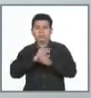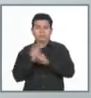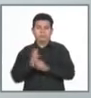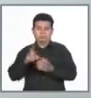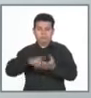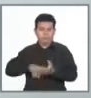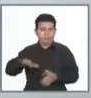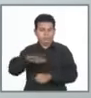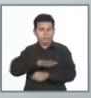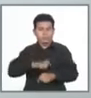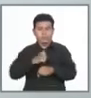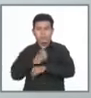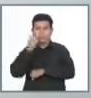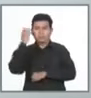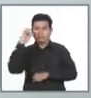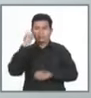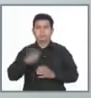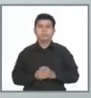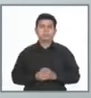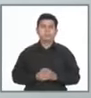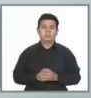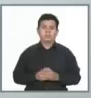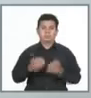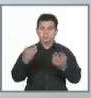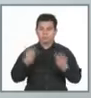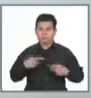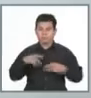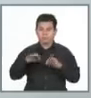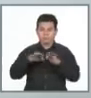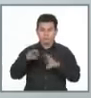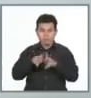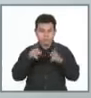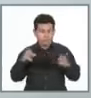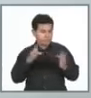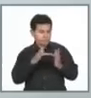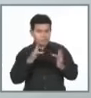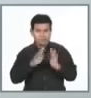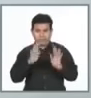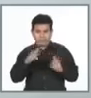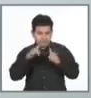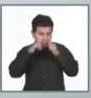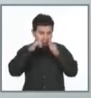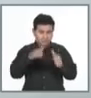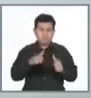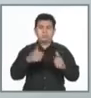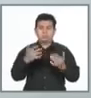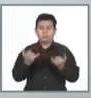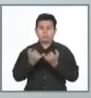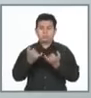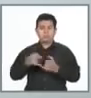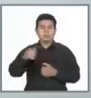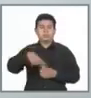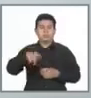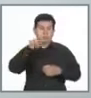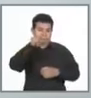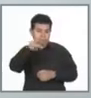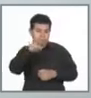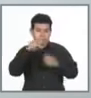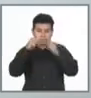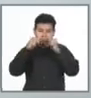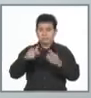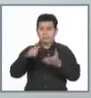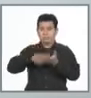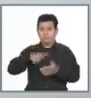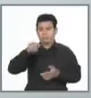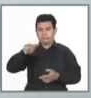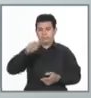aquí en territorio oaxaqueño queremos saludar a los medios de comunicación que ya se ponen en contacto con nosotros y también a usted que nos acompaña en televisión